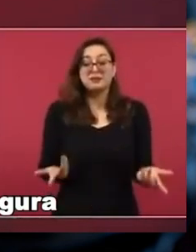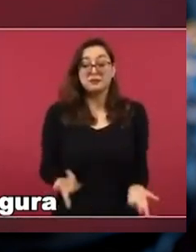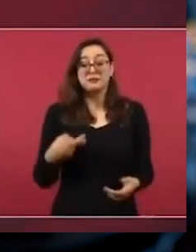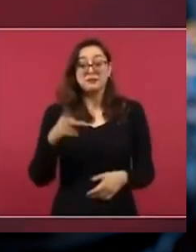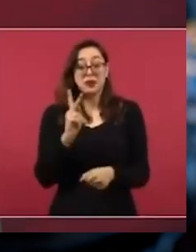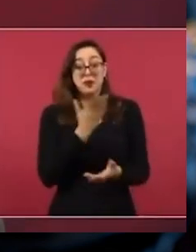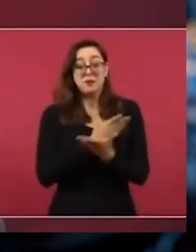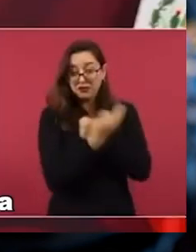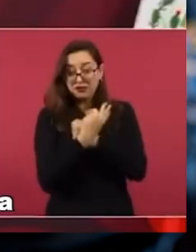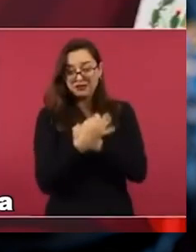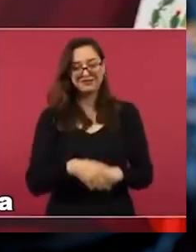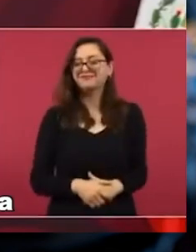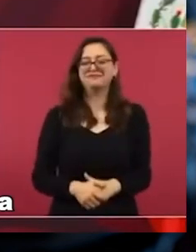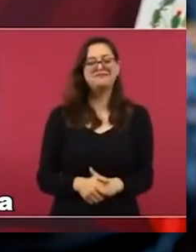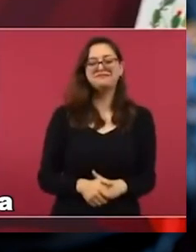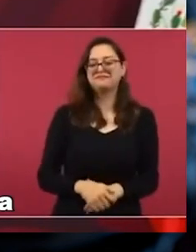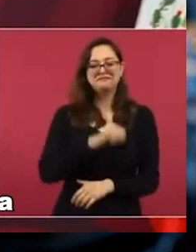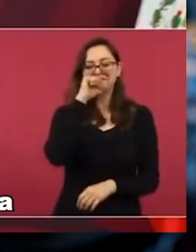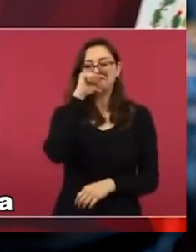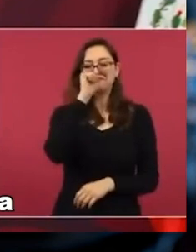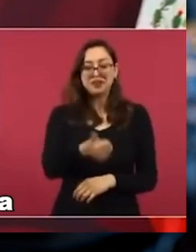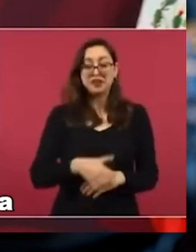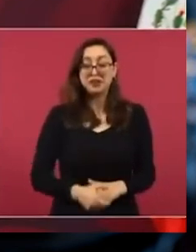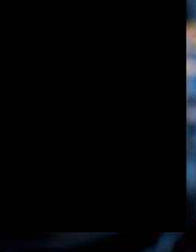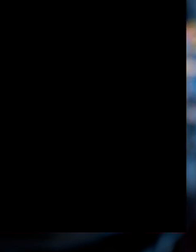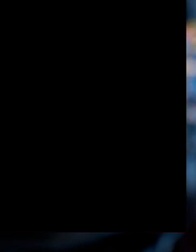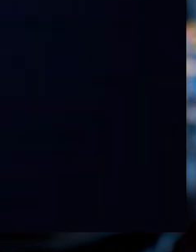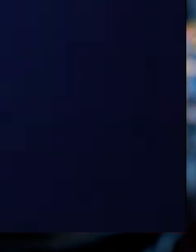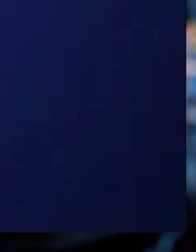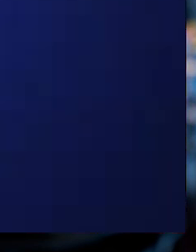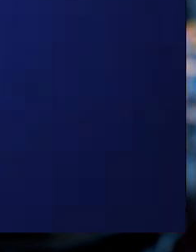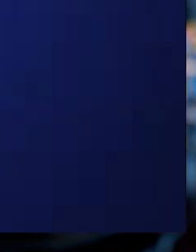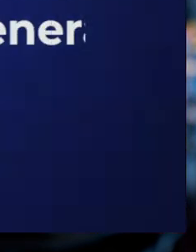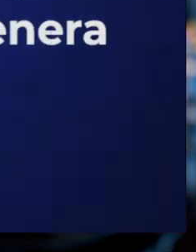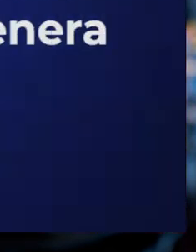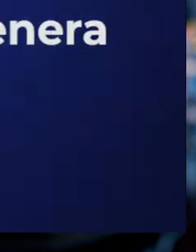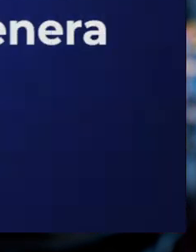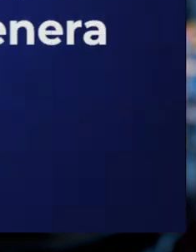segura. Es un asunto de estrategia política.